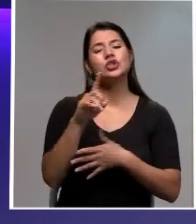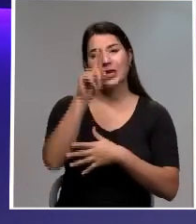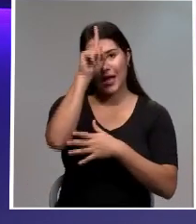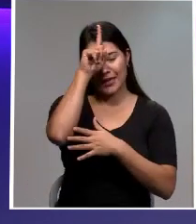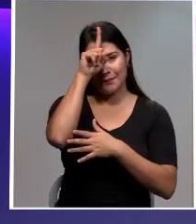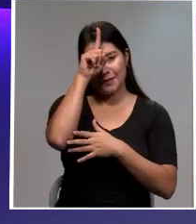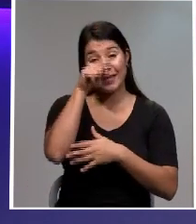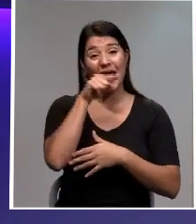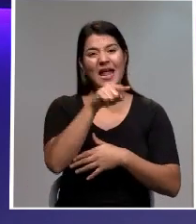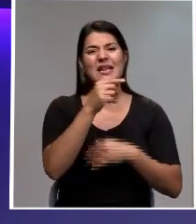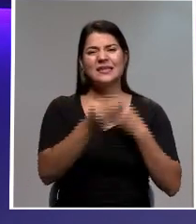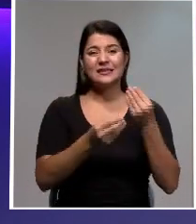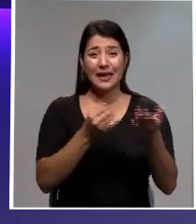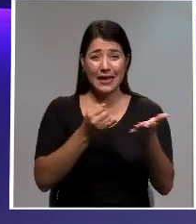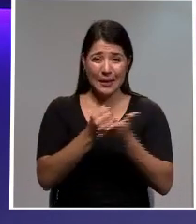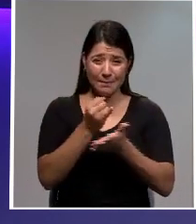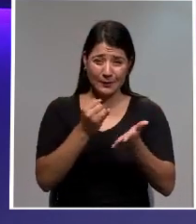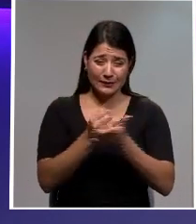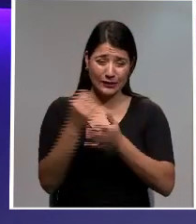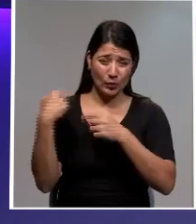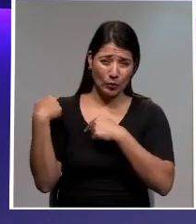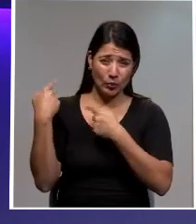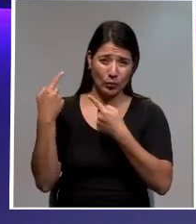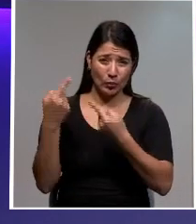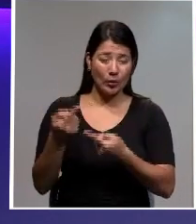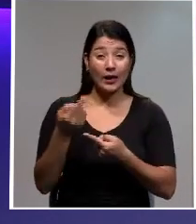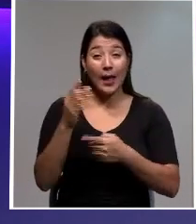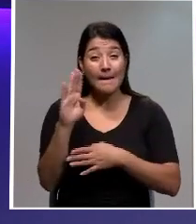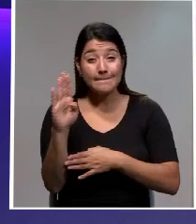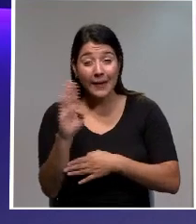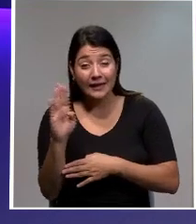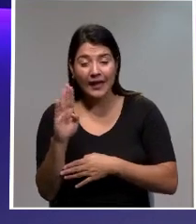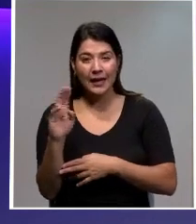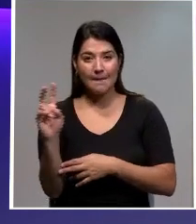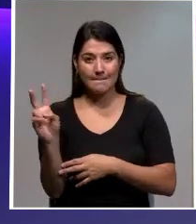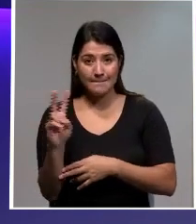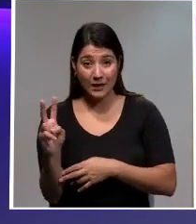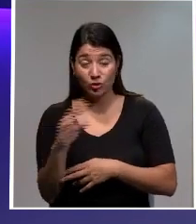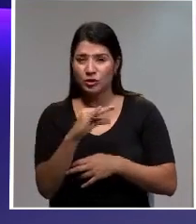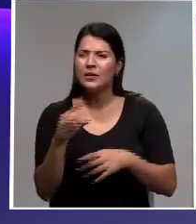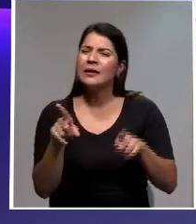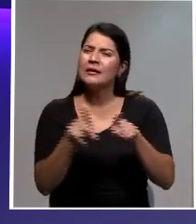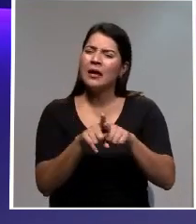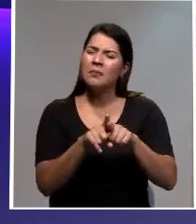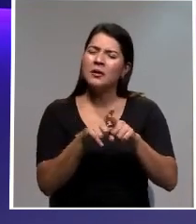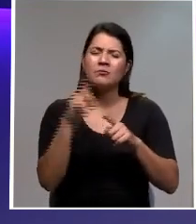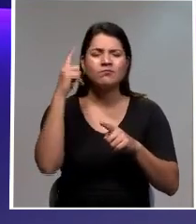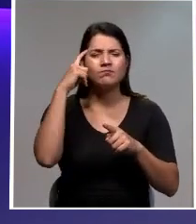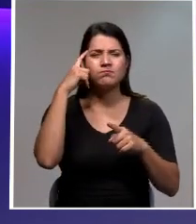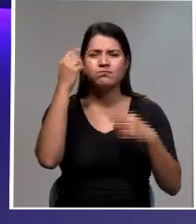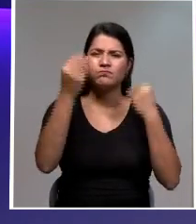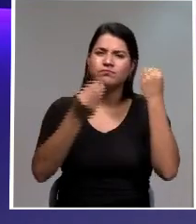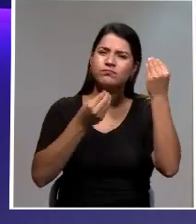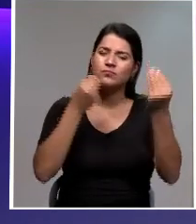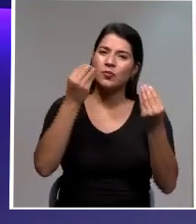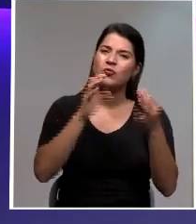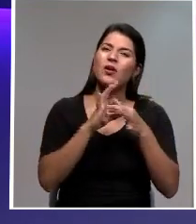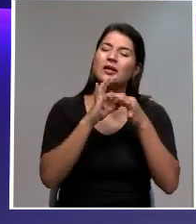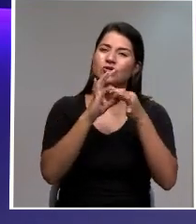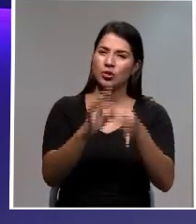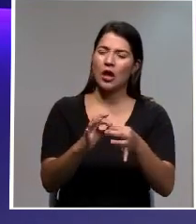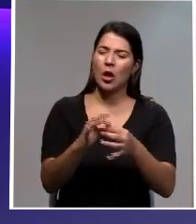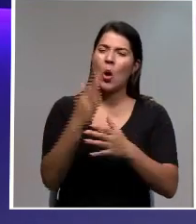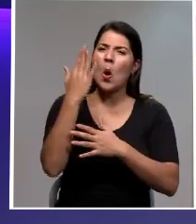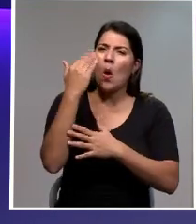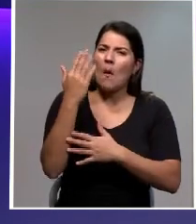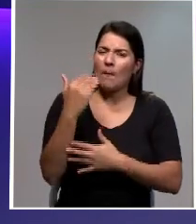quien investiga desde hace años bacterias y virus y ha reflexionado mucho sobre las razones por